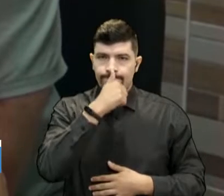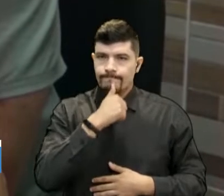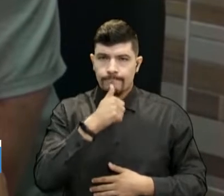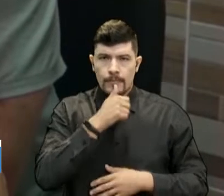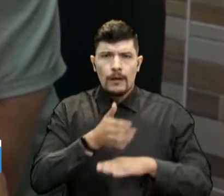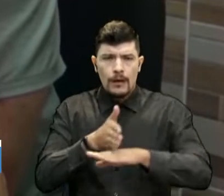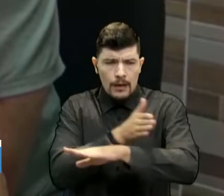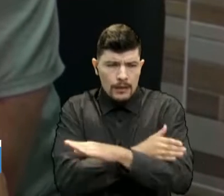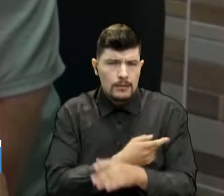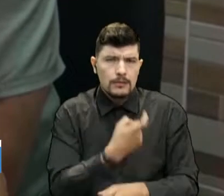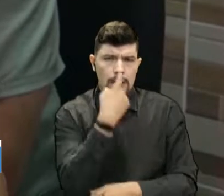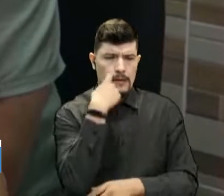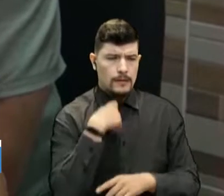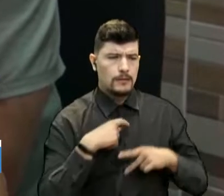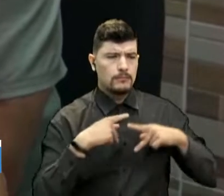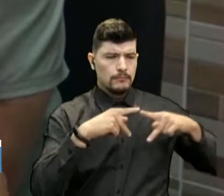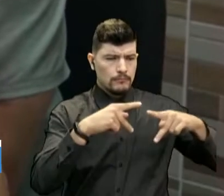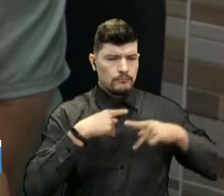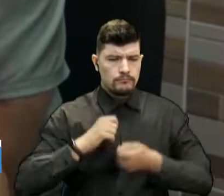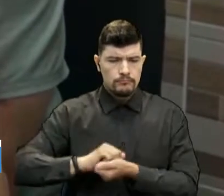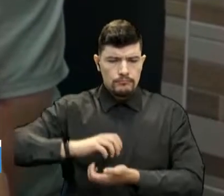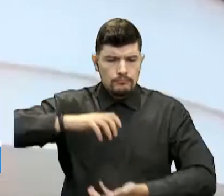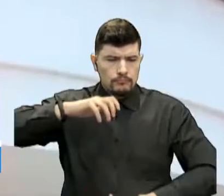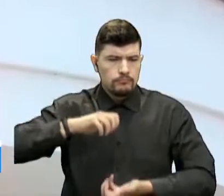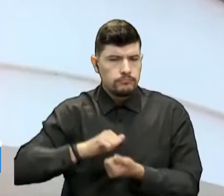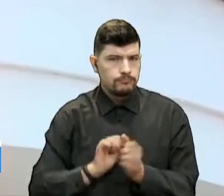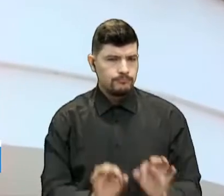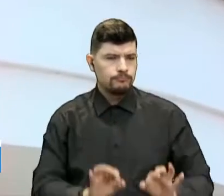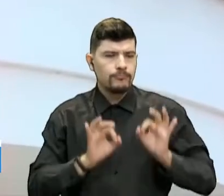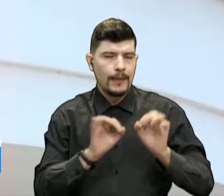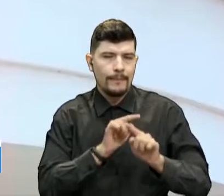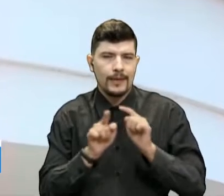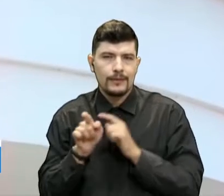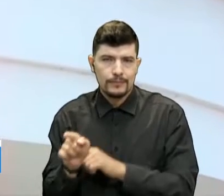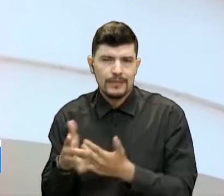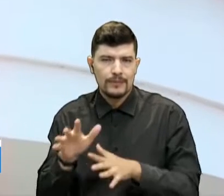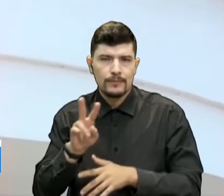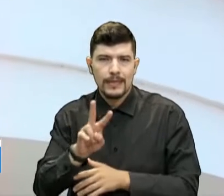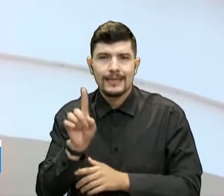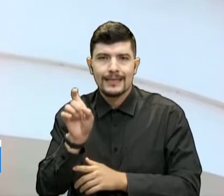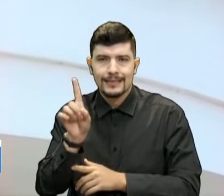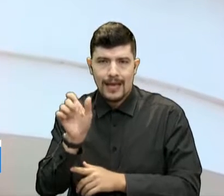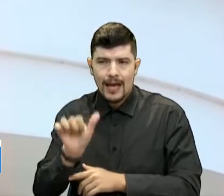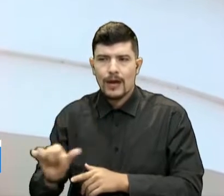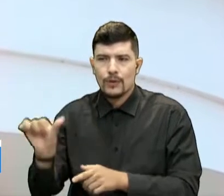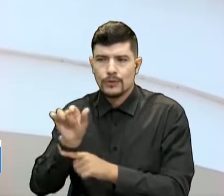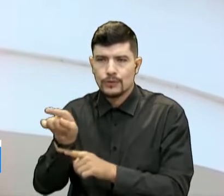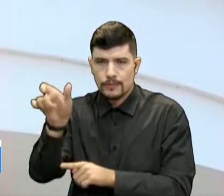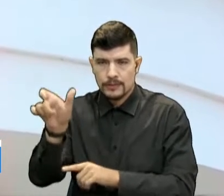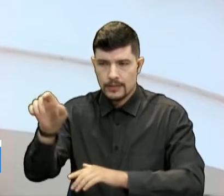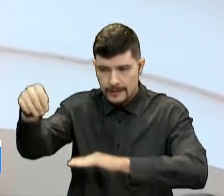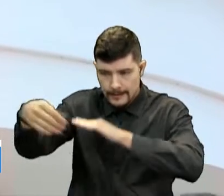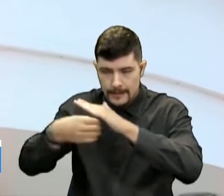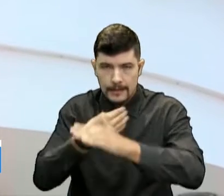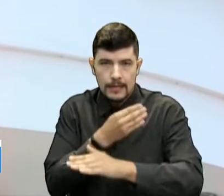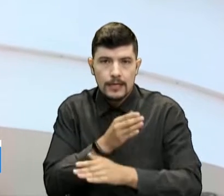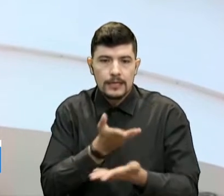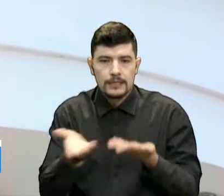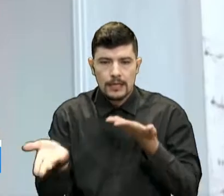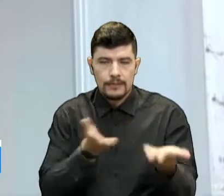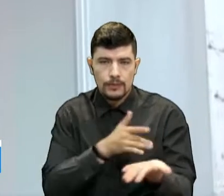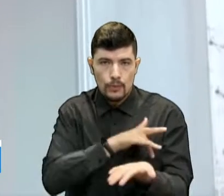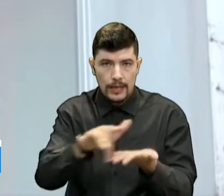contábamos en la institución un paciente que consultó sobre el 26 de agosto en el servicio de urgencias